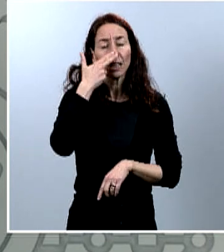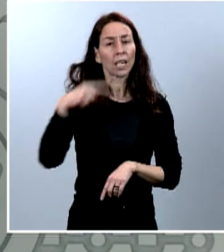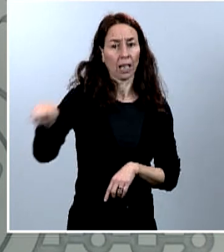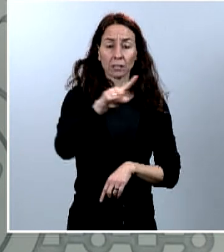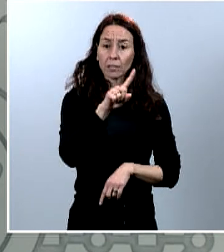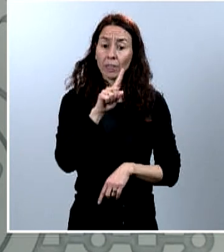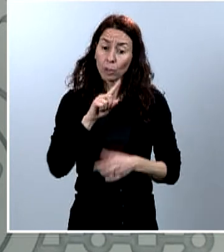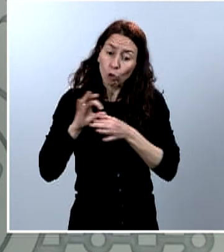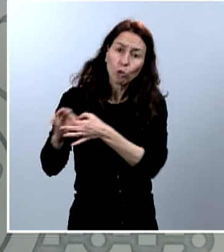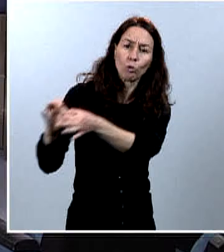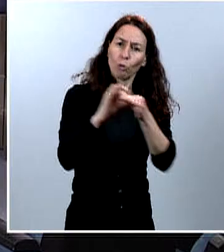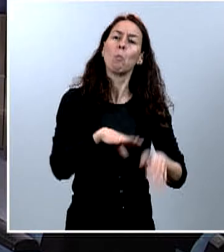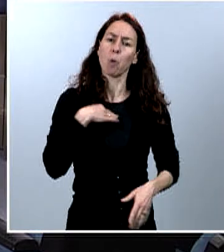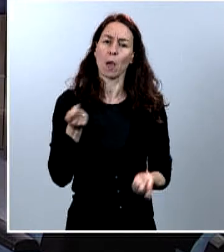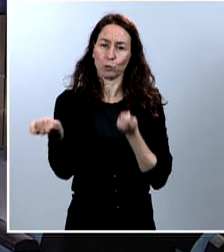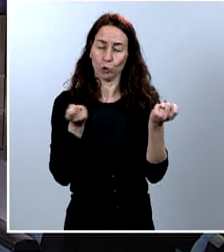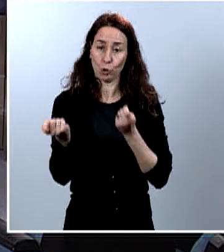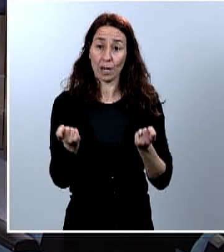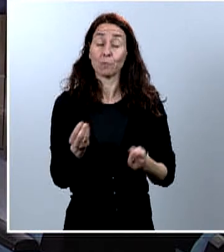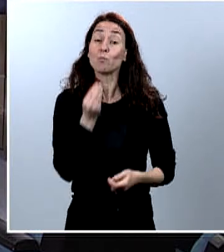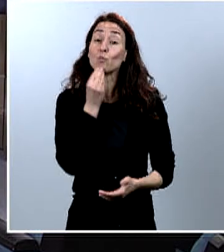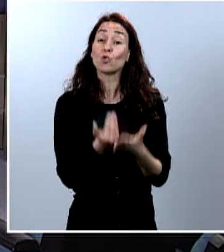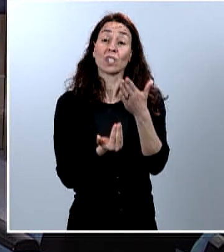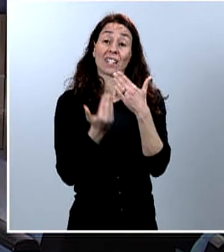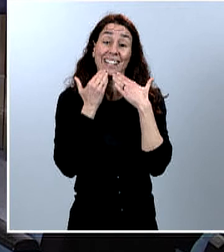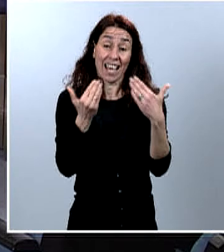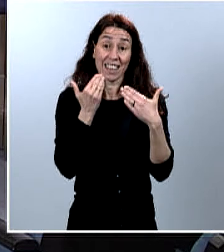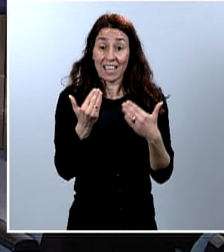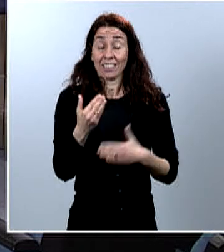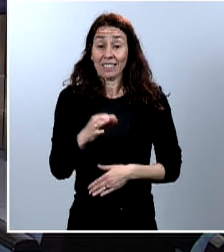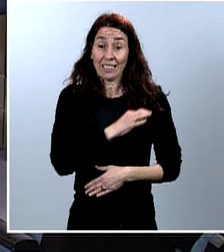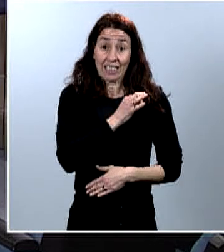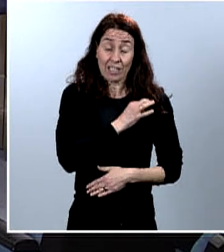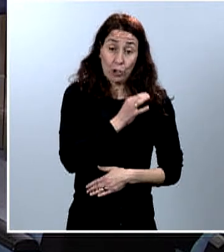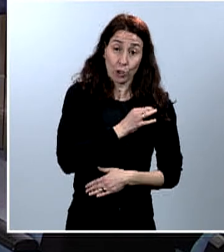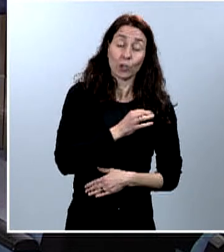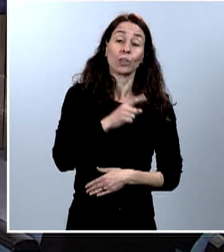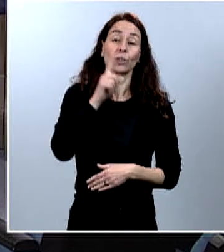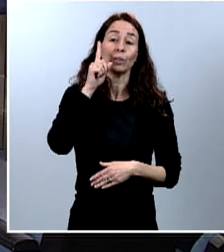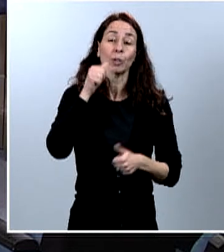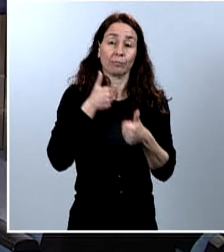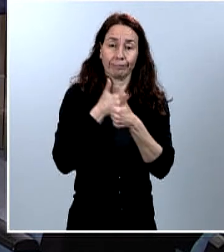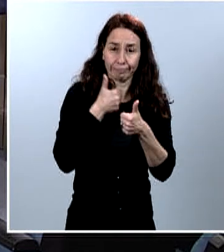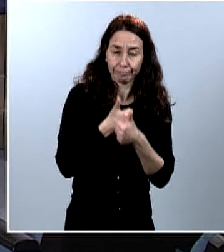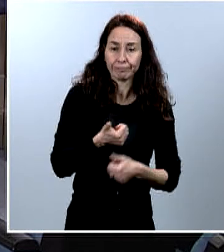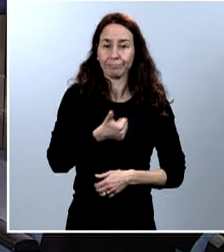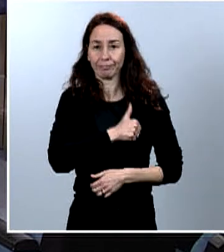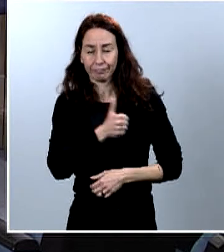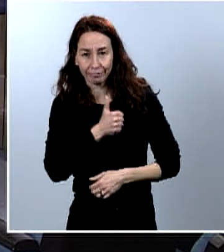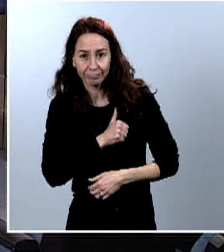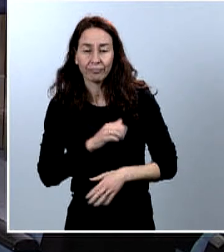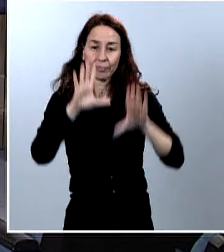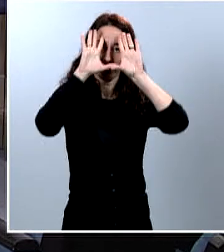esto. Pues muchas gracias, doctor Simón, María José Rayo, general Miguel Villarroya, comisaria Pilar Ayué y